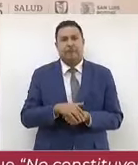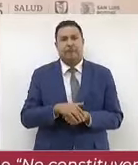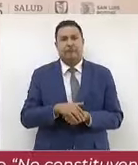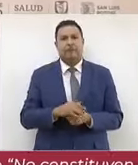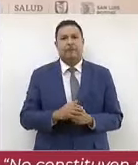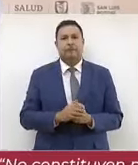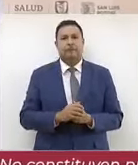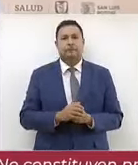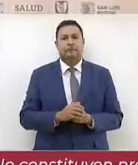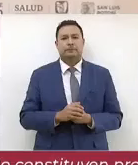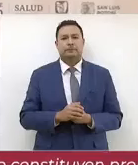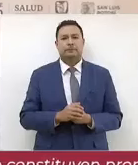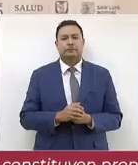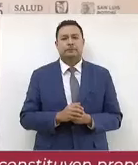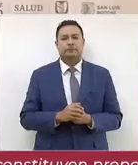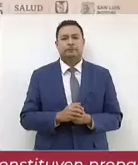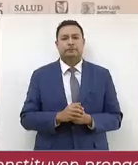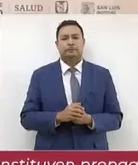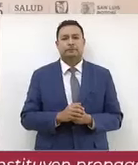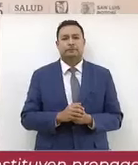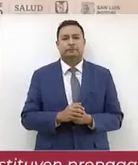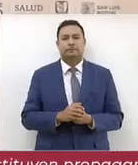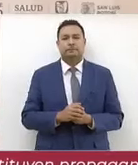era pues una